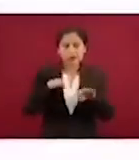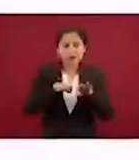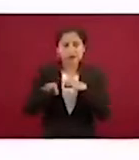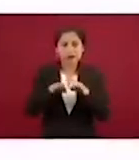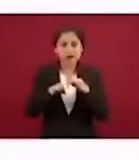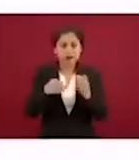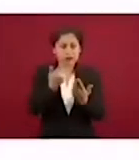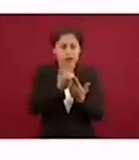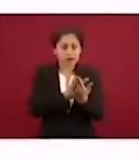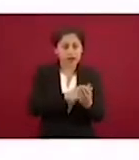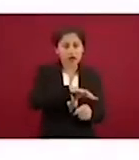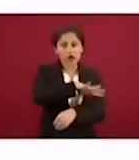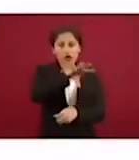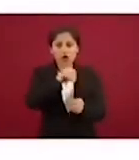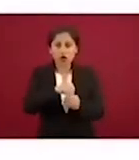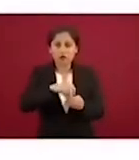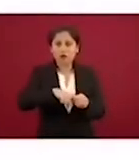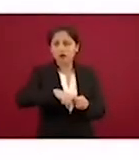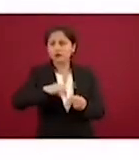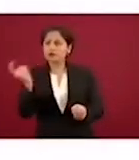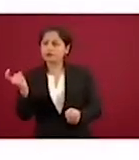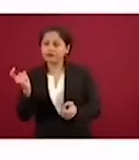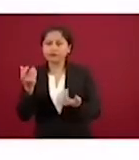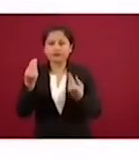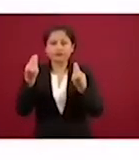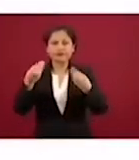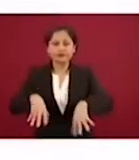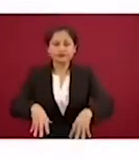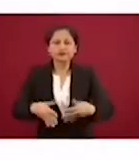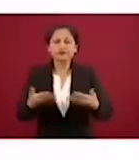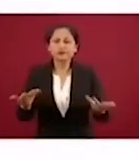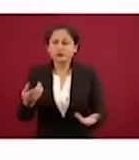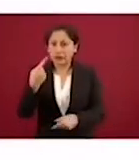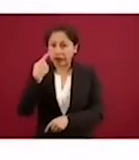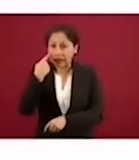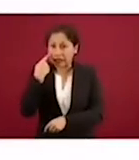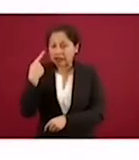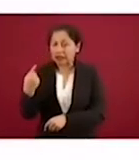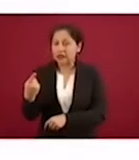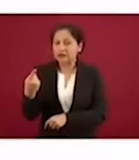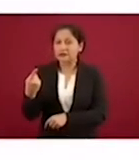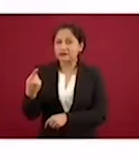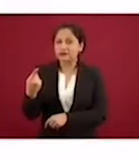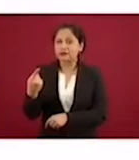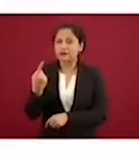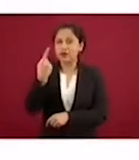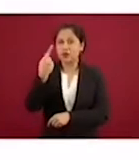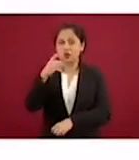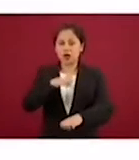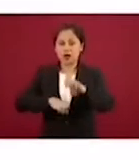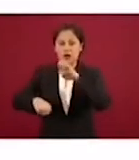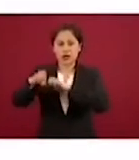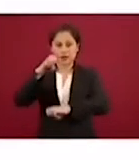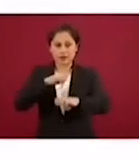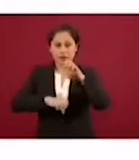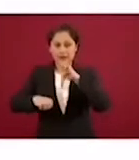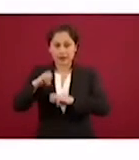con cero trabajadores. Aquí se puede mostrar cómo de un momento a otro una empresa da de baja